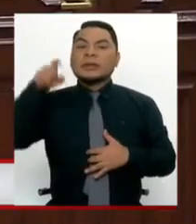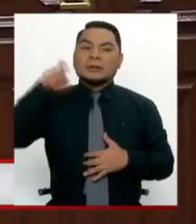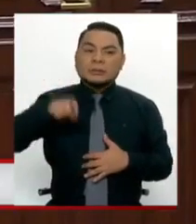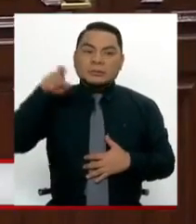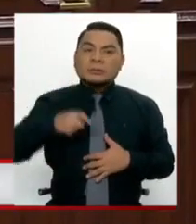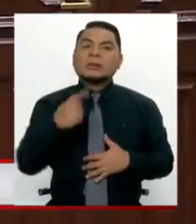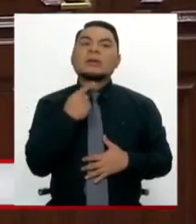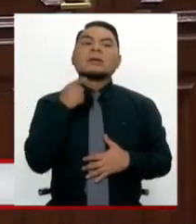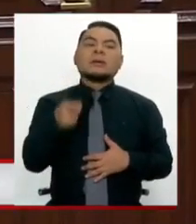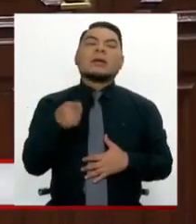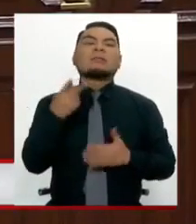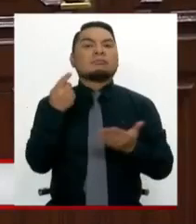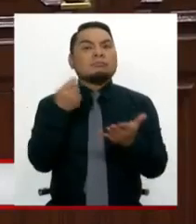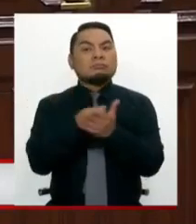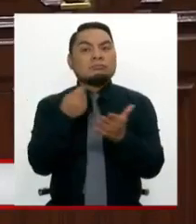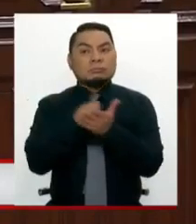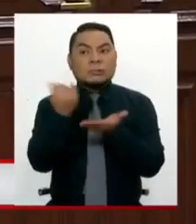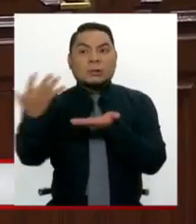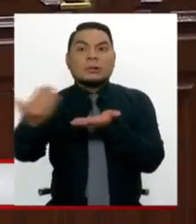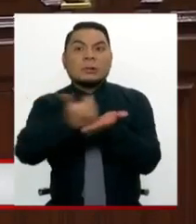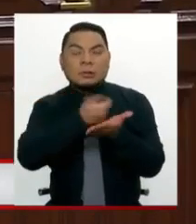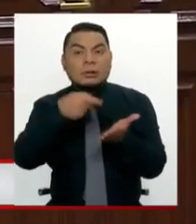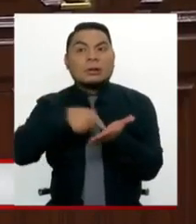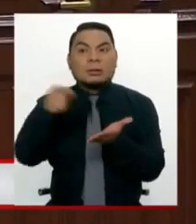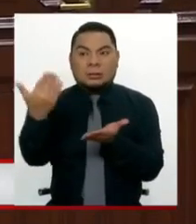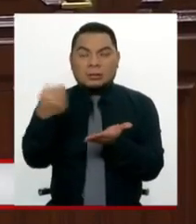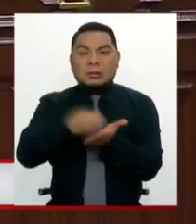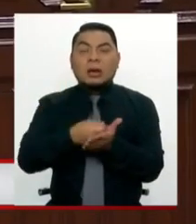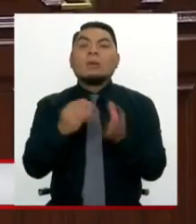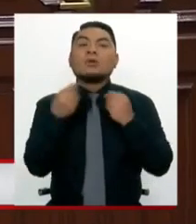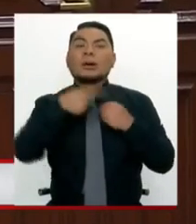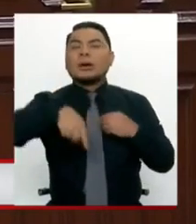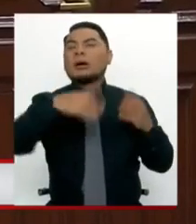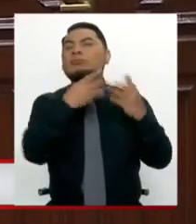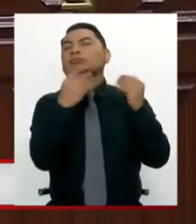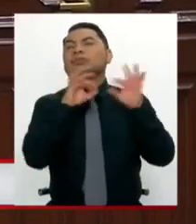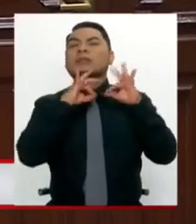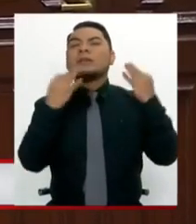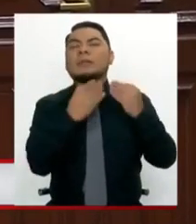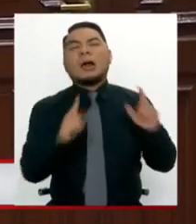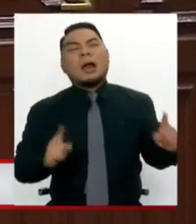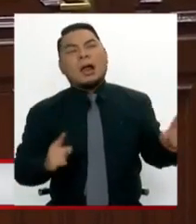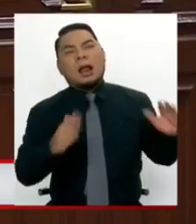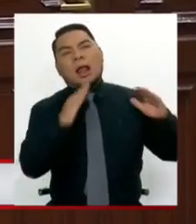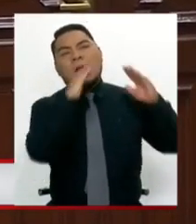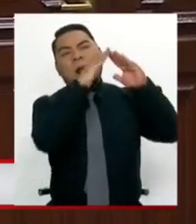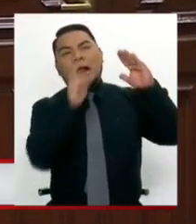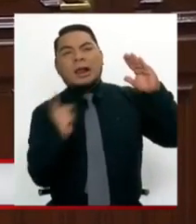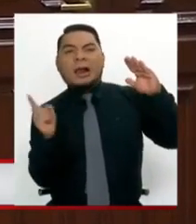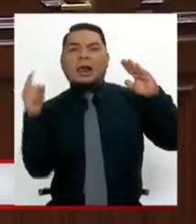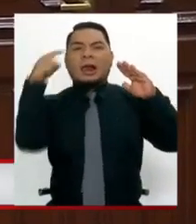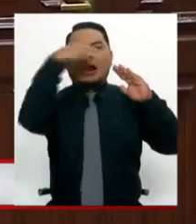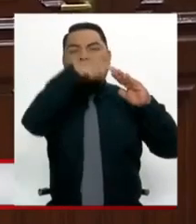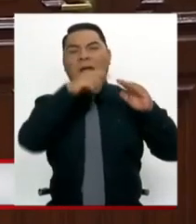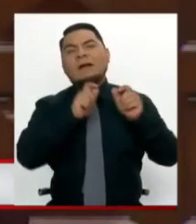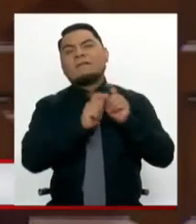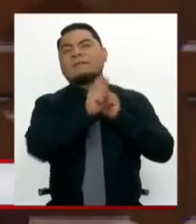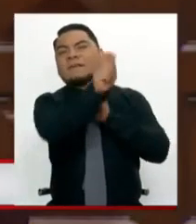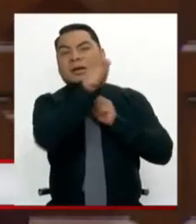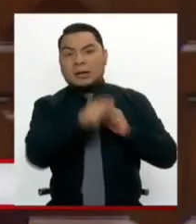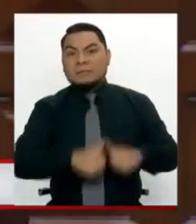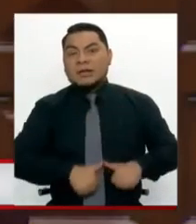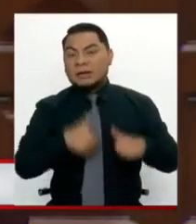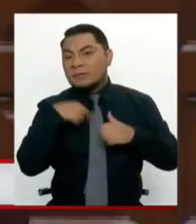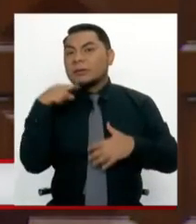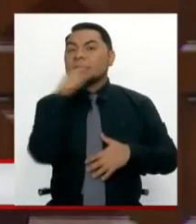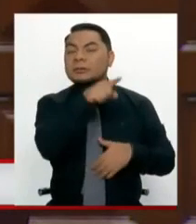Es necesario contar con estos recursos porque miles de familias en las zonas altas de los cerros que circundan la